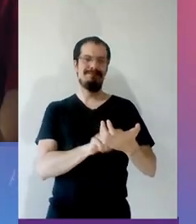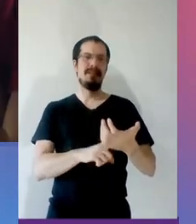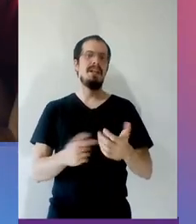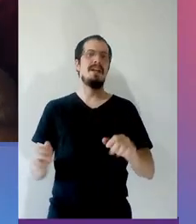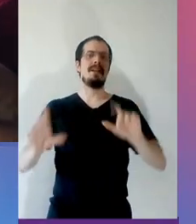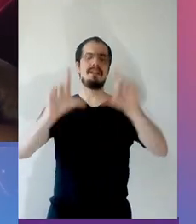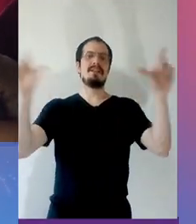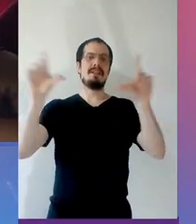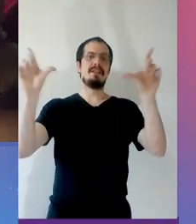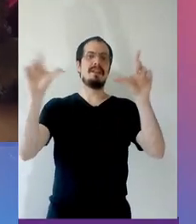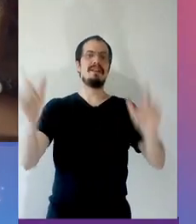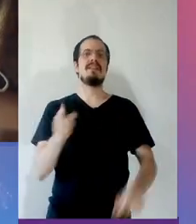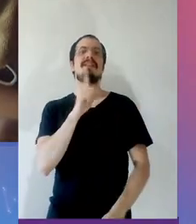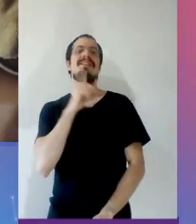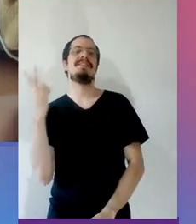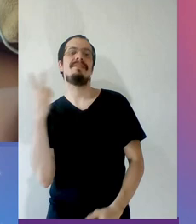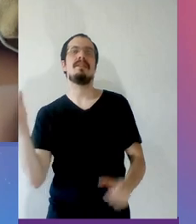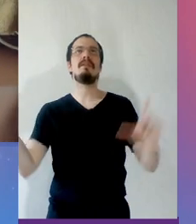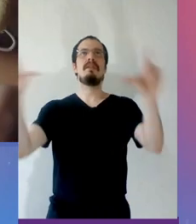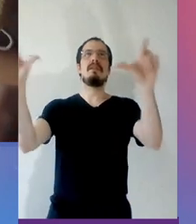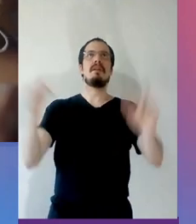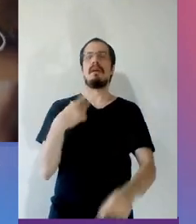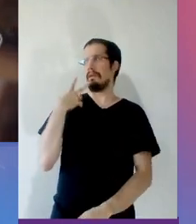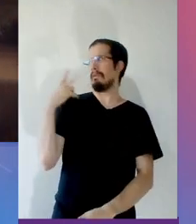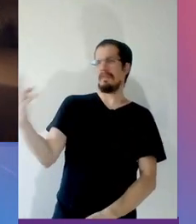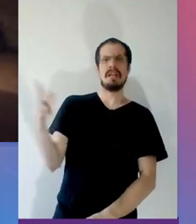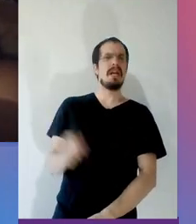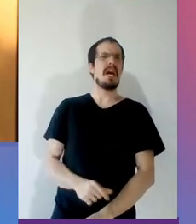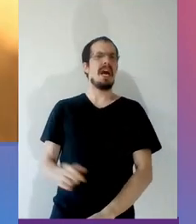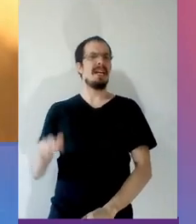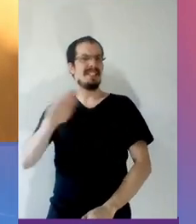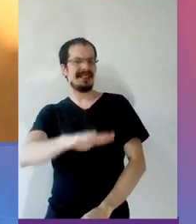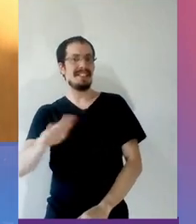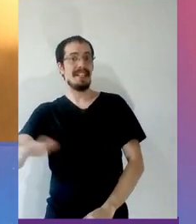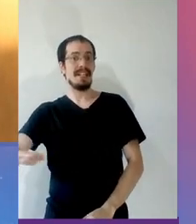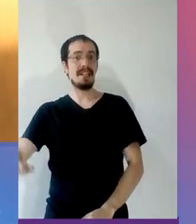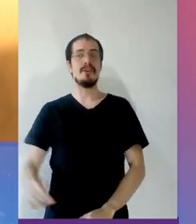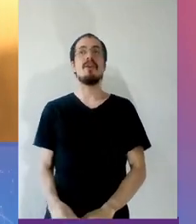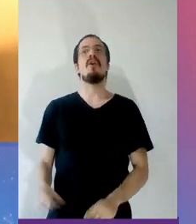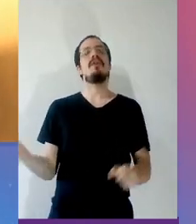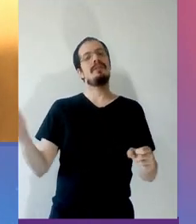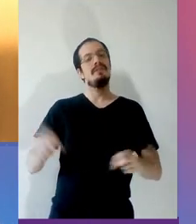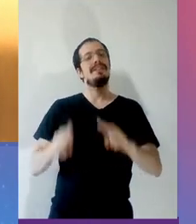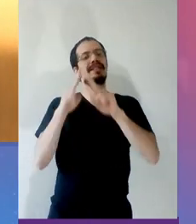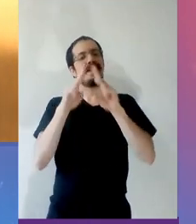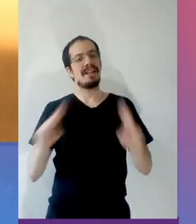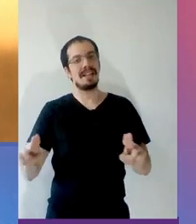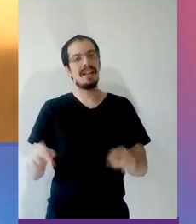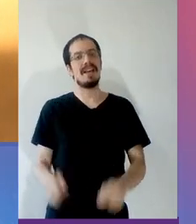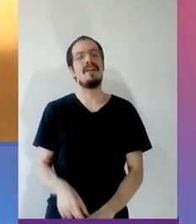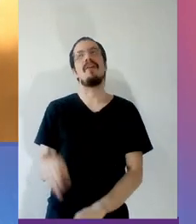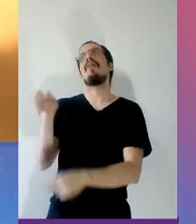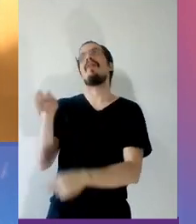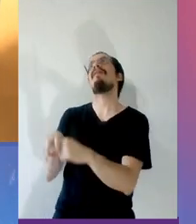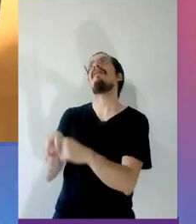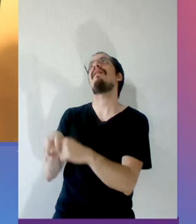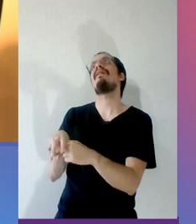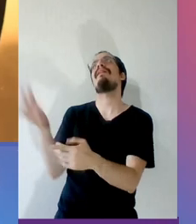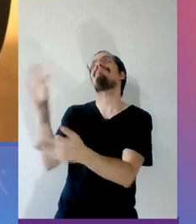teníamos entonces a nuestros niños, ¿cierto?, tranquilos para que los adultos pudiesen realizar sus